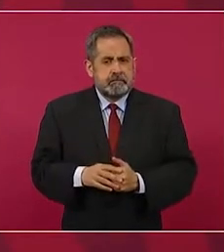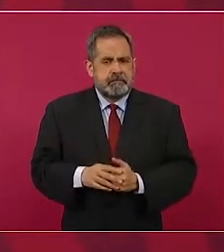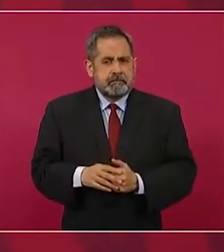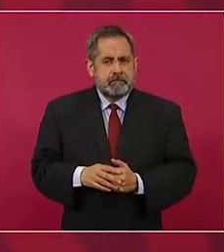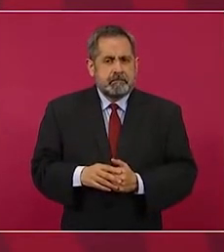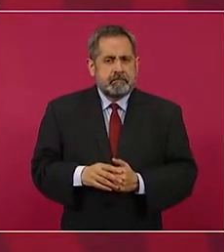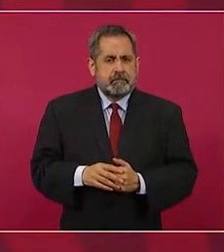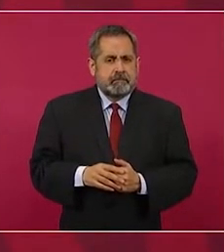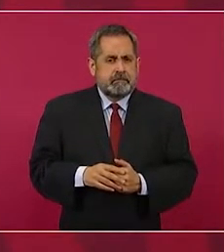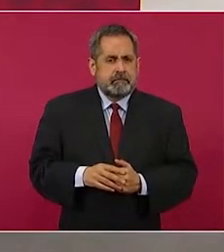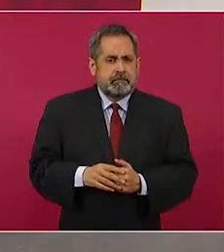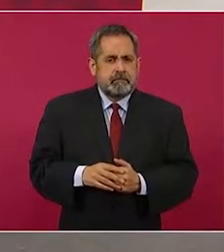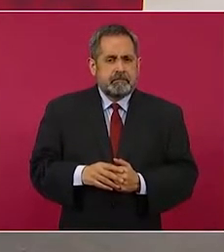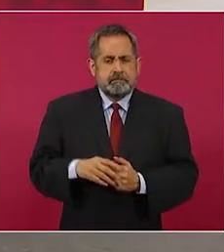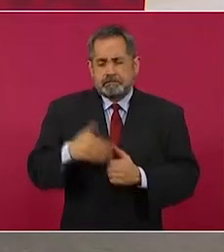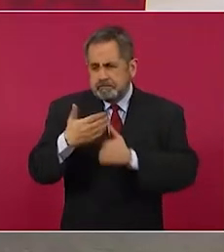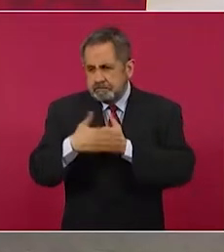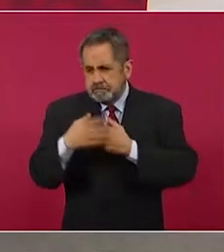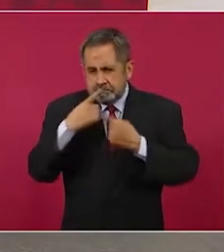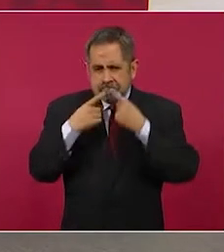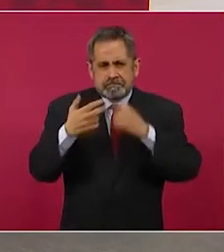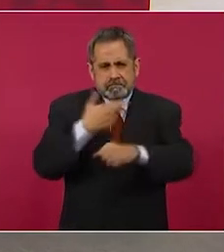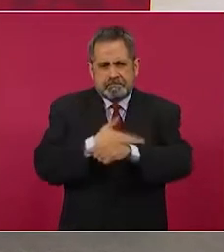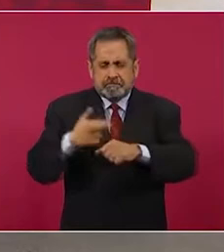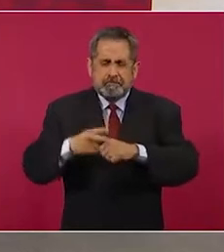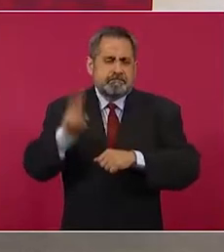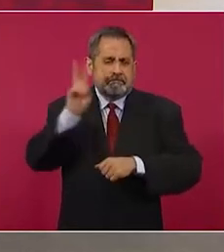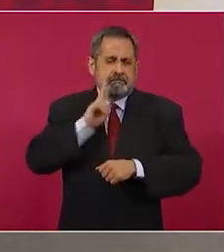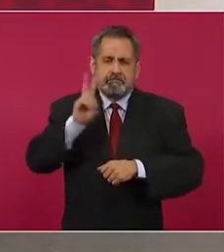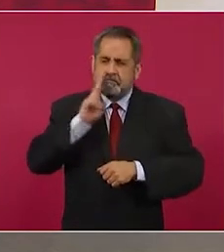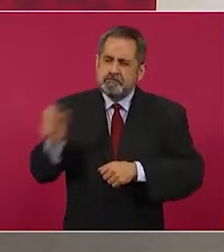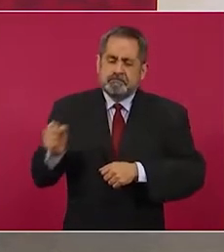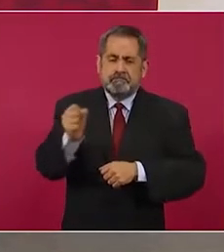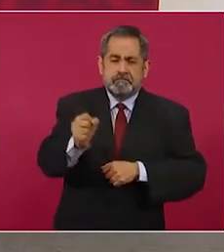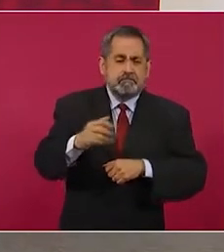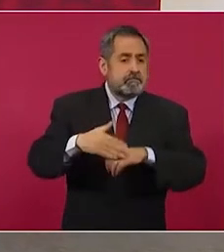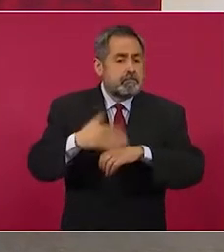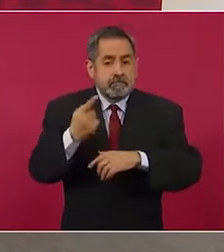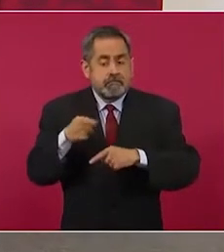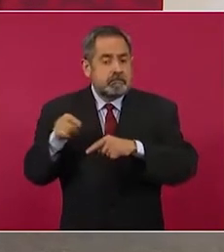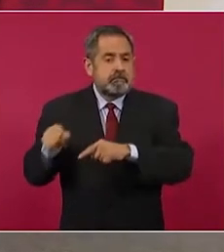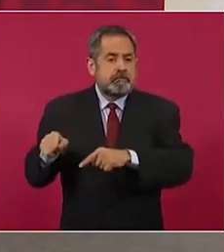la estamos promoviendo porque